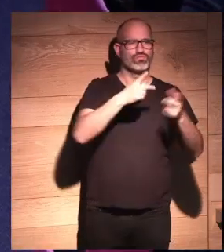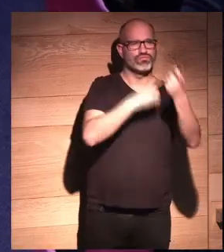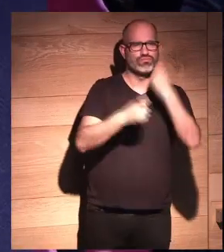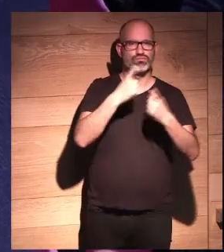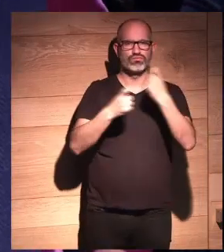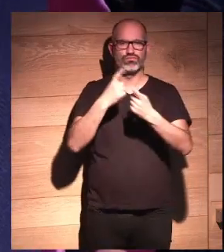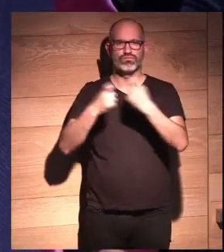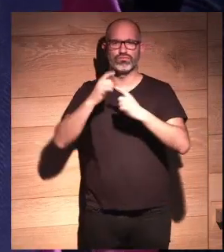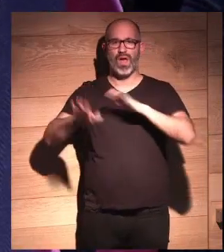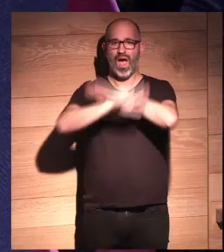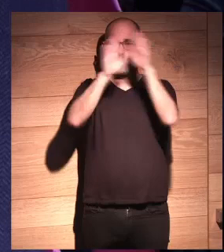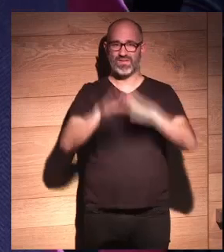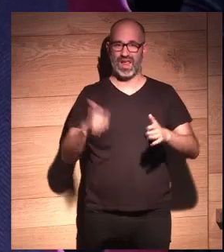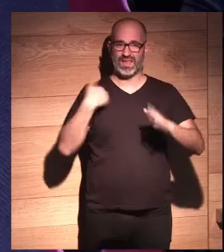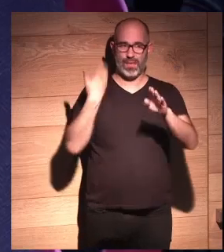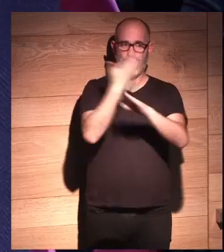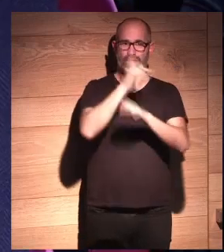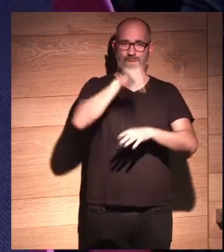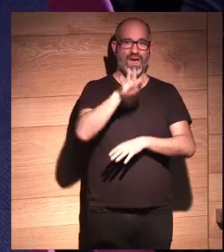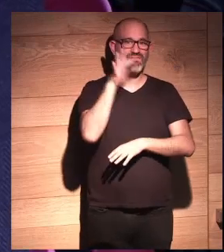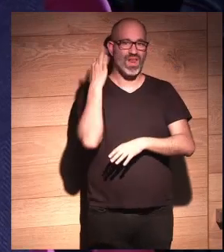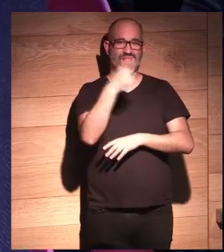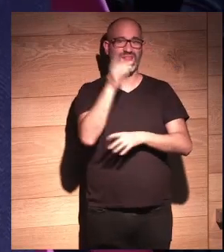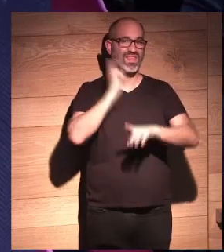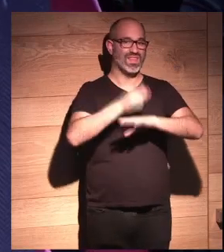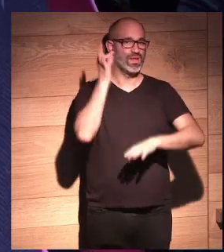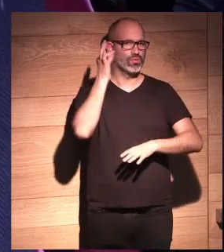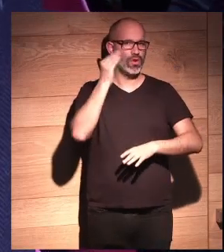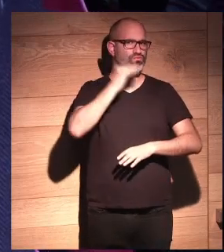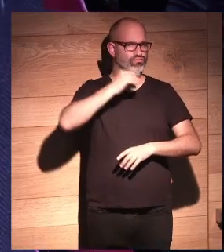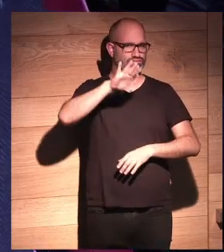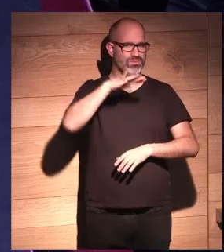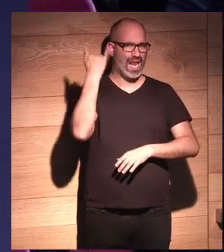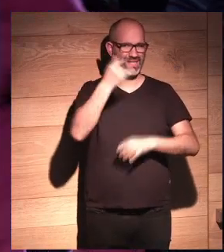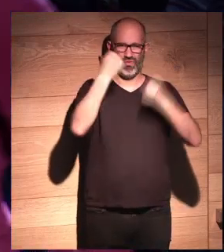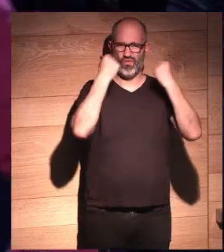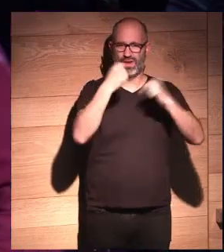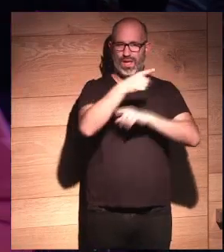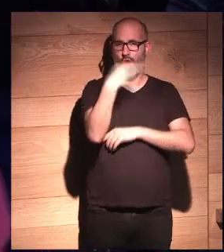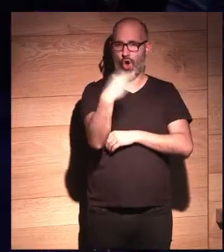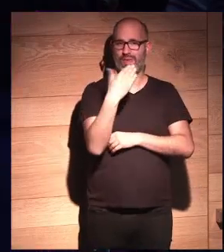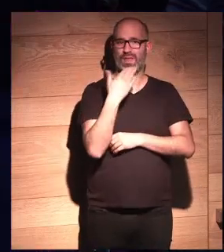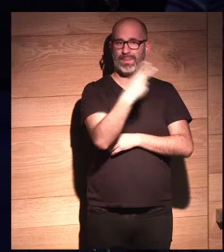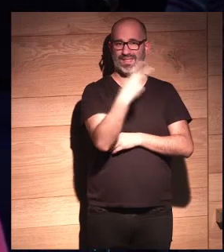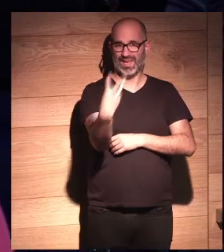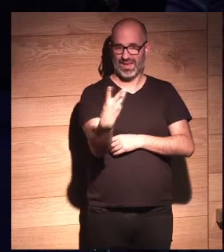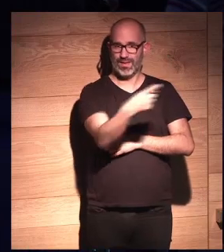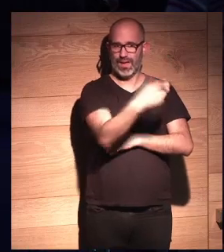en contacto yo y yo, ya está en Francia. Es una directora súper talentosa, la verdad, muy joven, tiene 23 años. Y pues